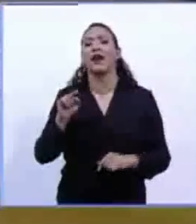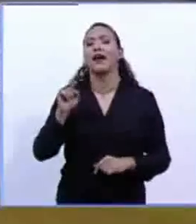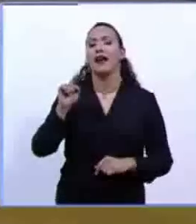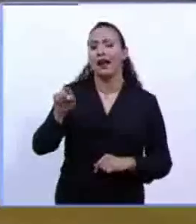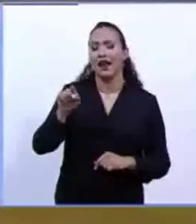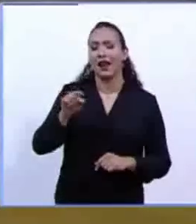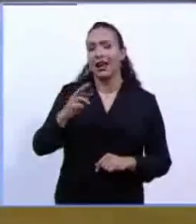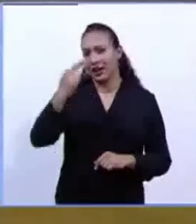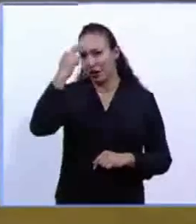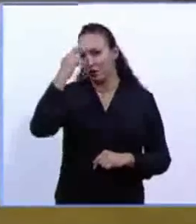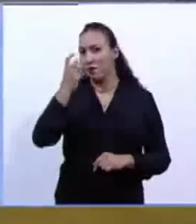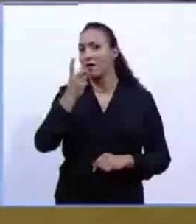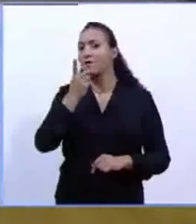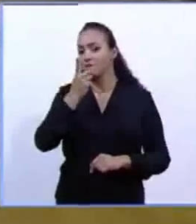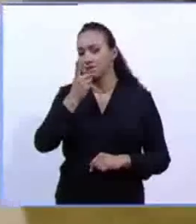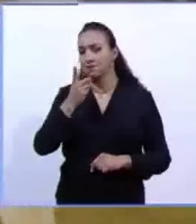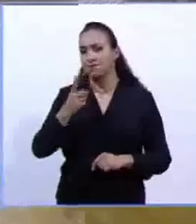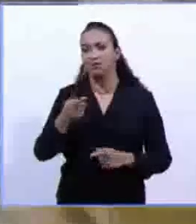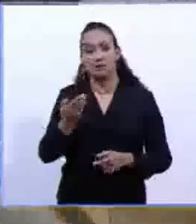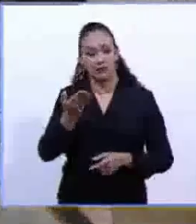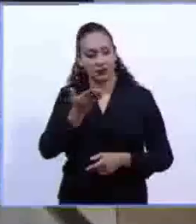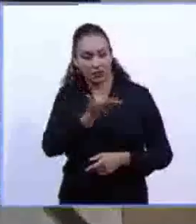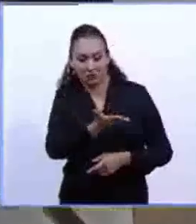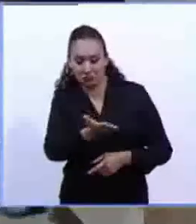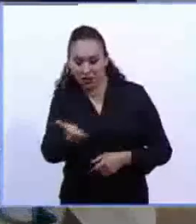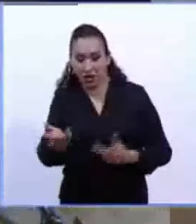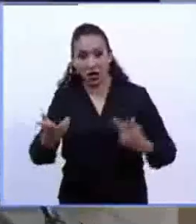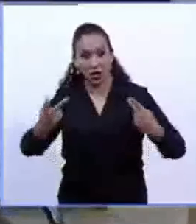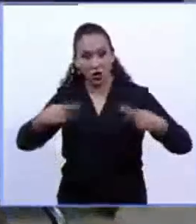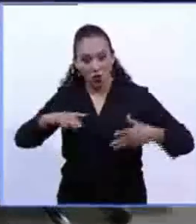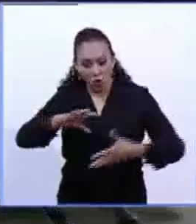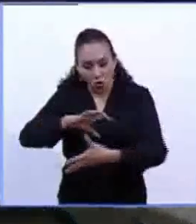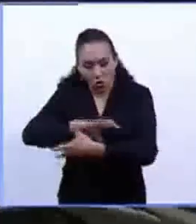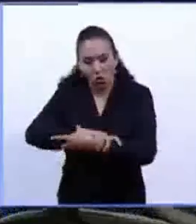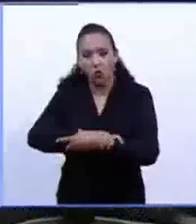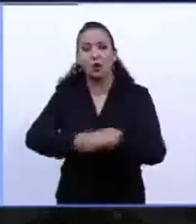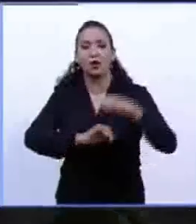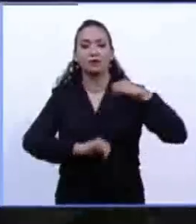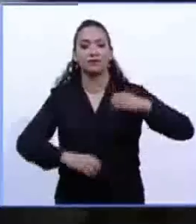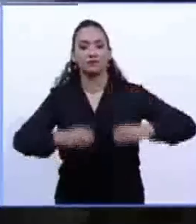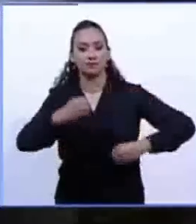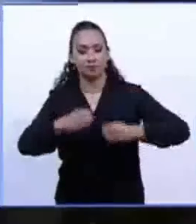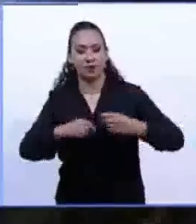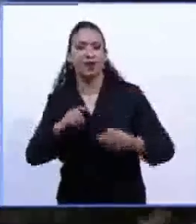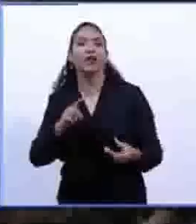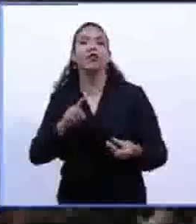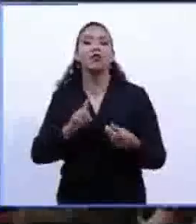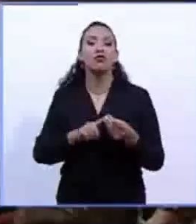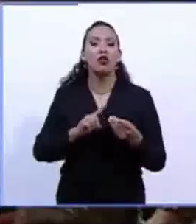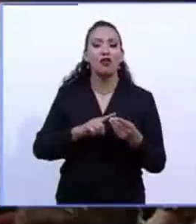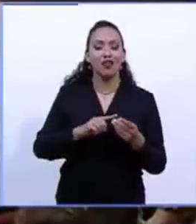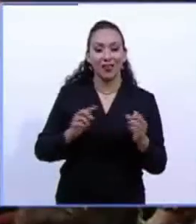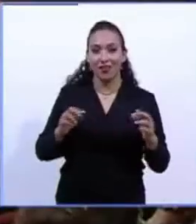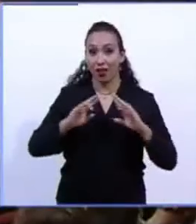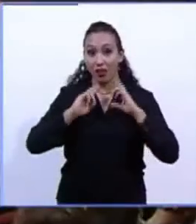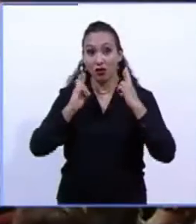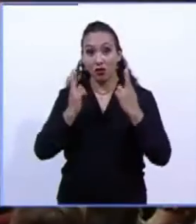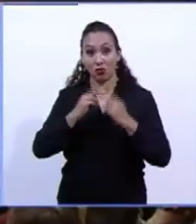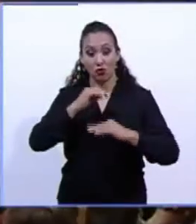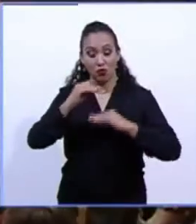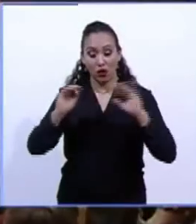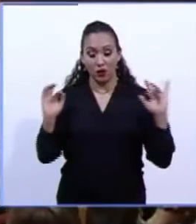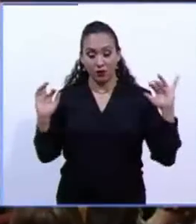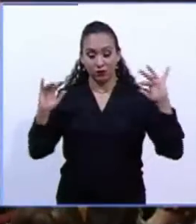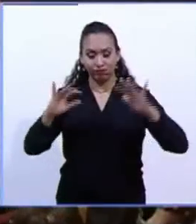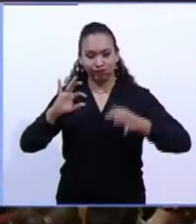precisamente en República Dominicana, pues se llamó a reforzar la colaboración entre los poderes judiciales de la cumbre. En especial, en